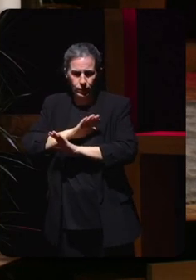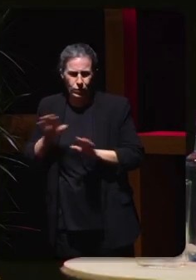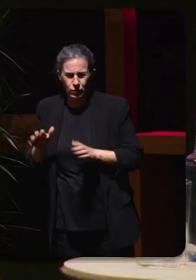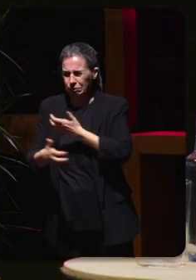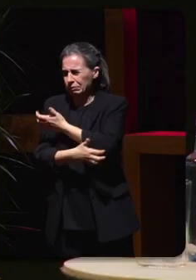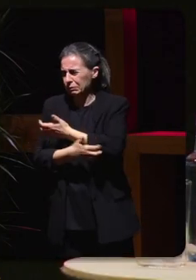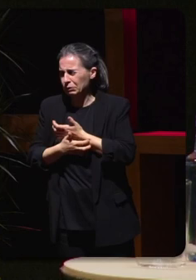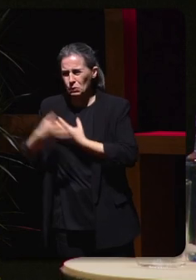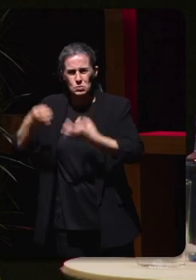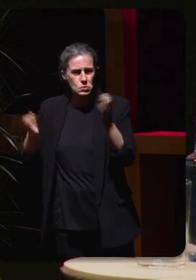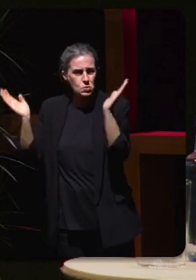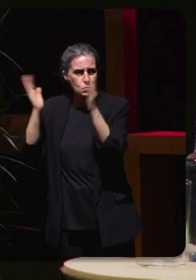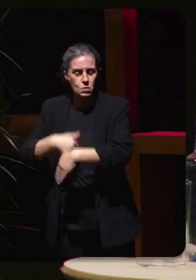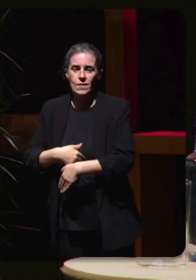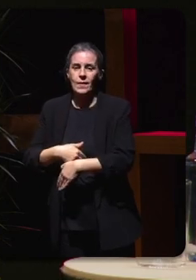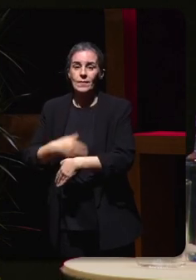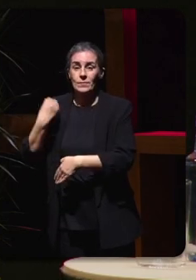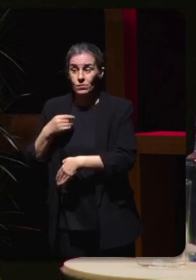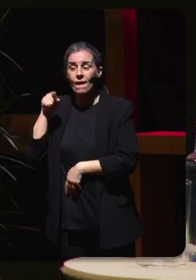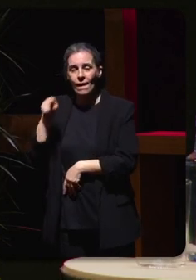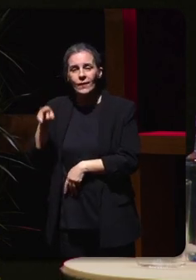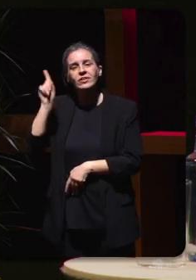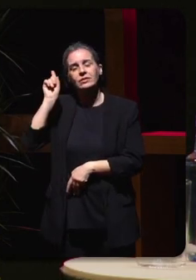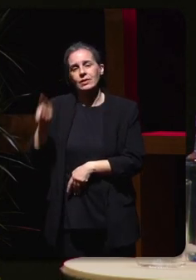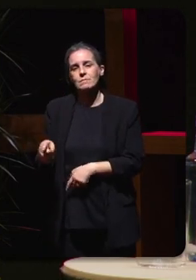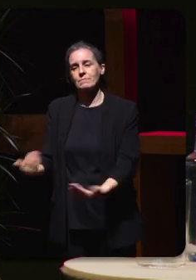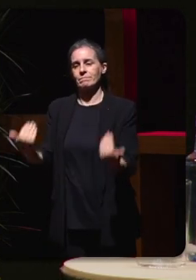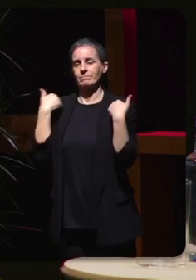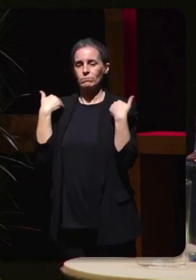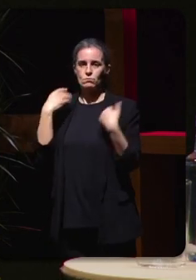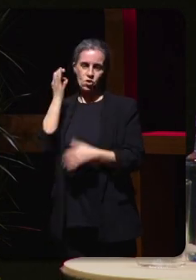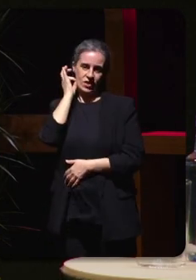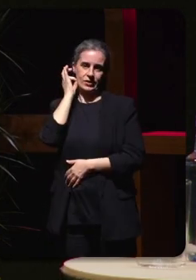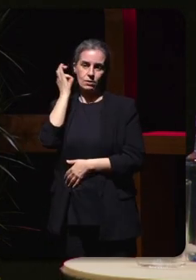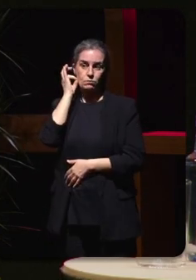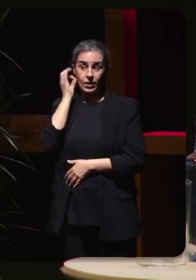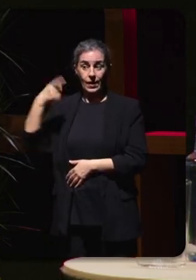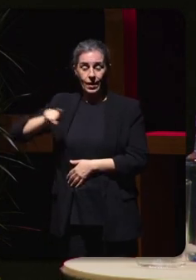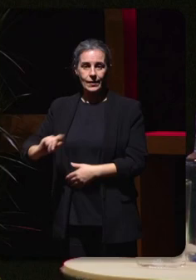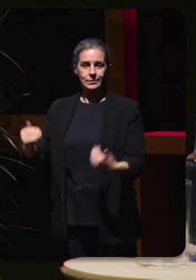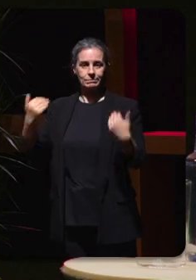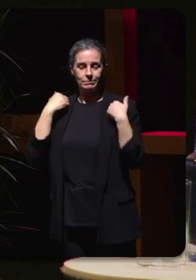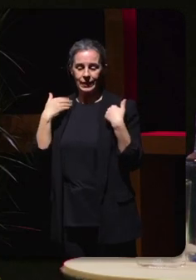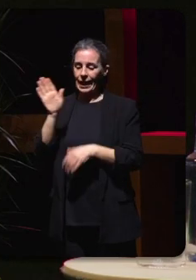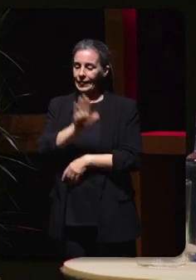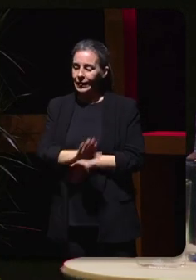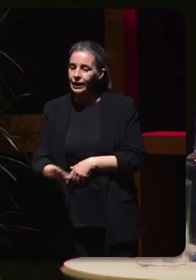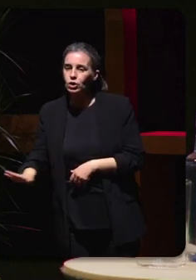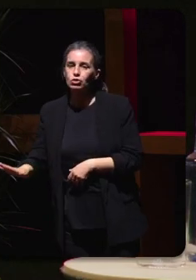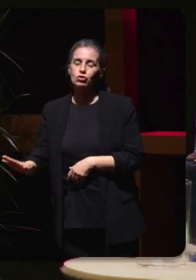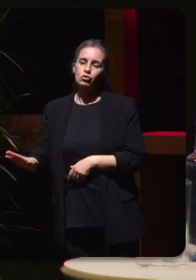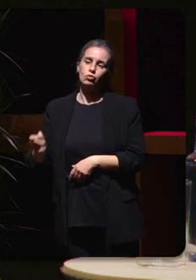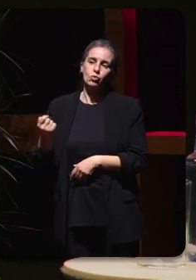una injusticia absoluta, está también a cargo de las mujeres. Las mujeres son las que se ocupan de que los niños tengan una